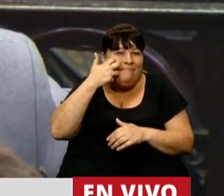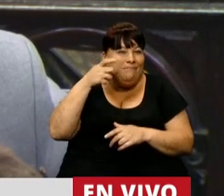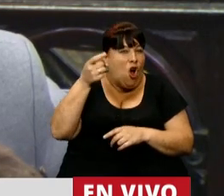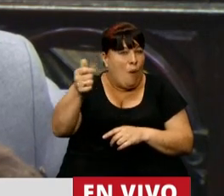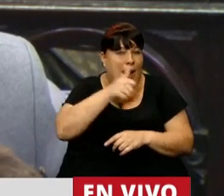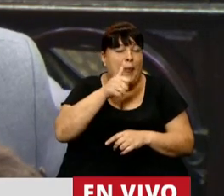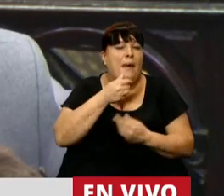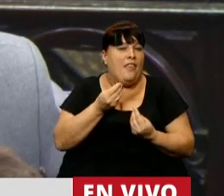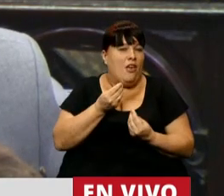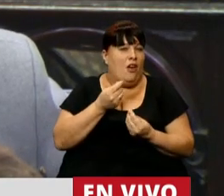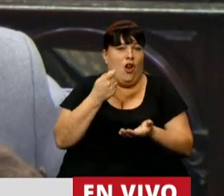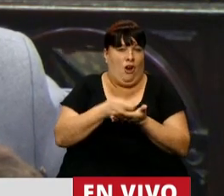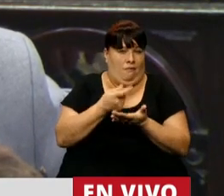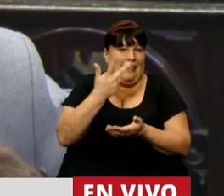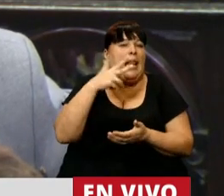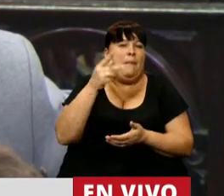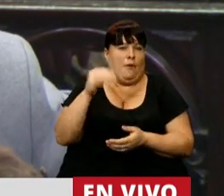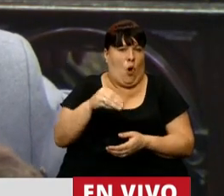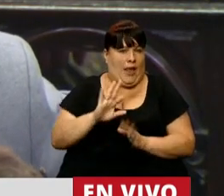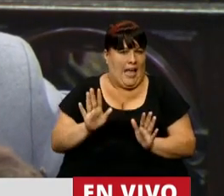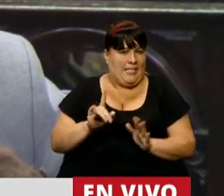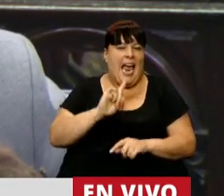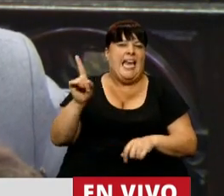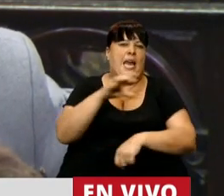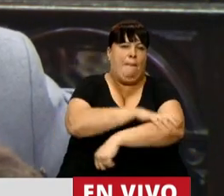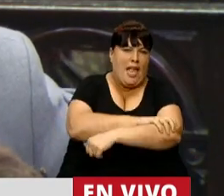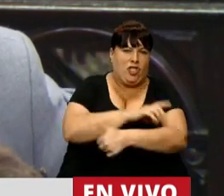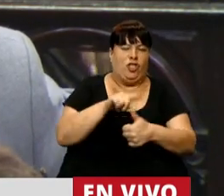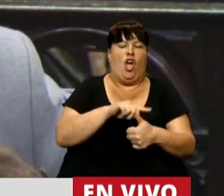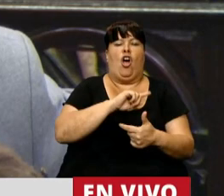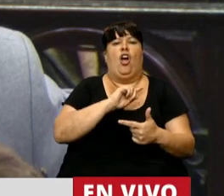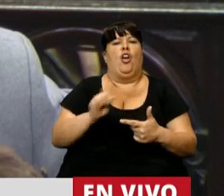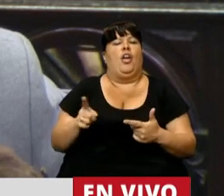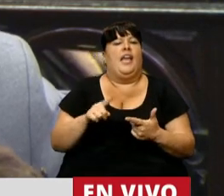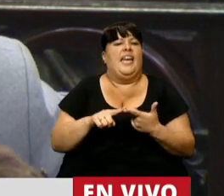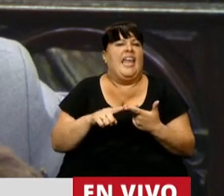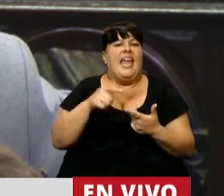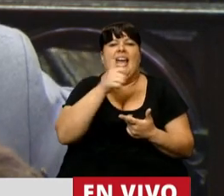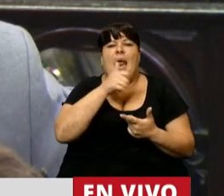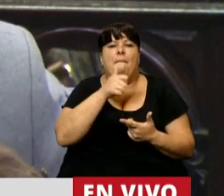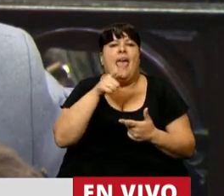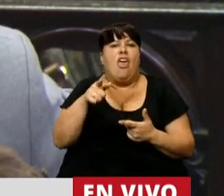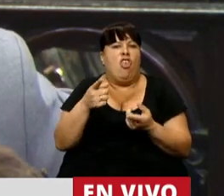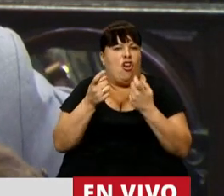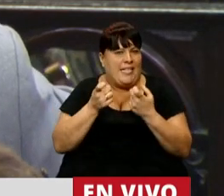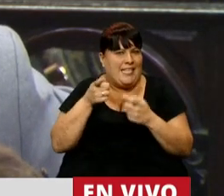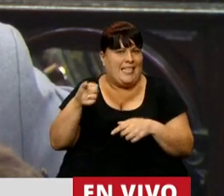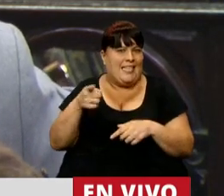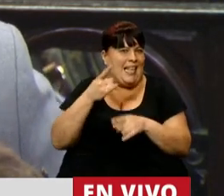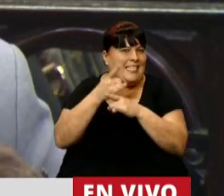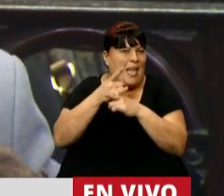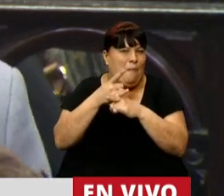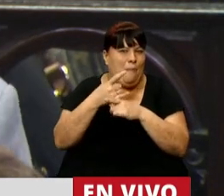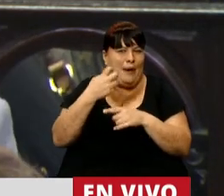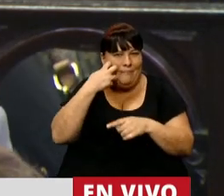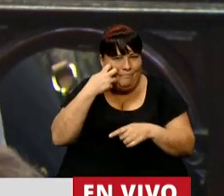mayores no los cubren con eso. Ni el de la presión, ni ninguno de los medicamentos que utilizan